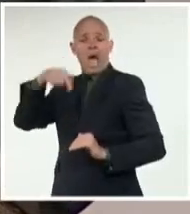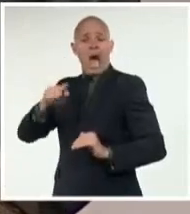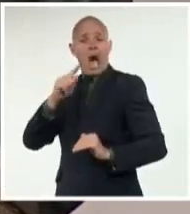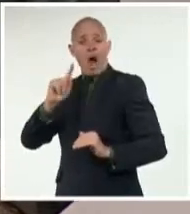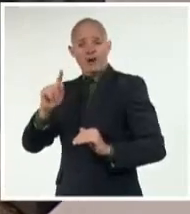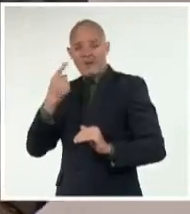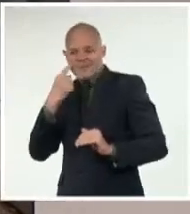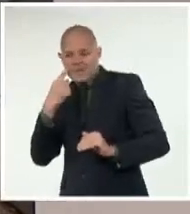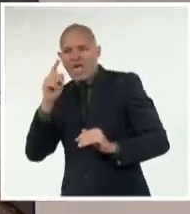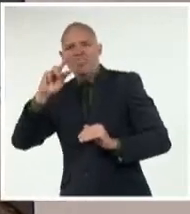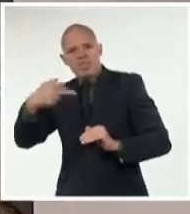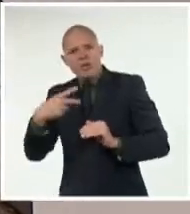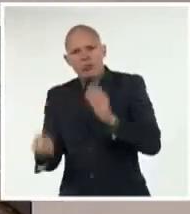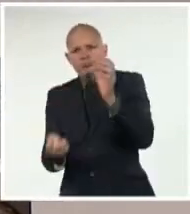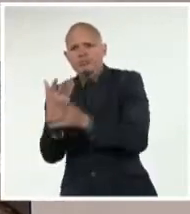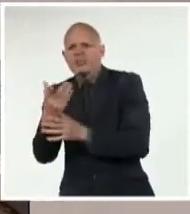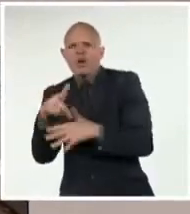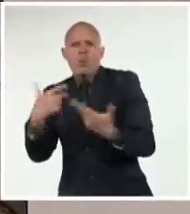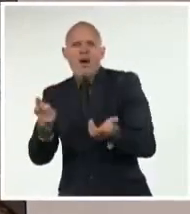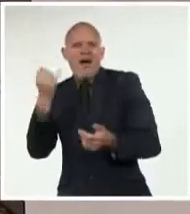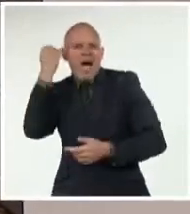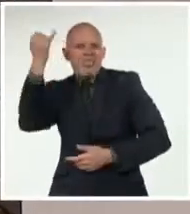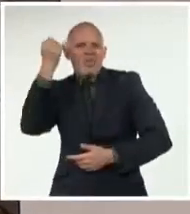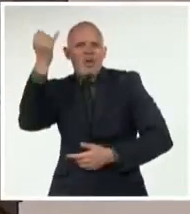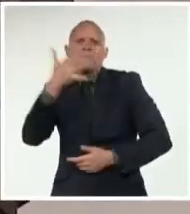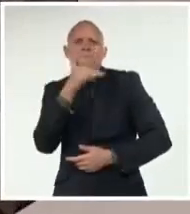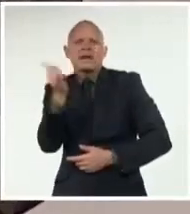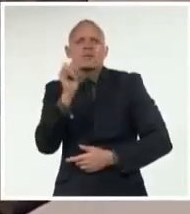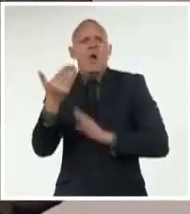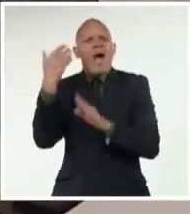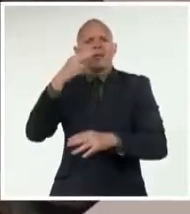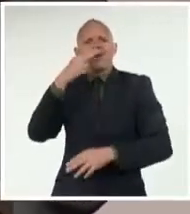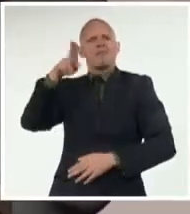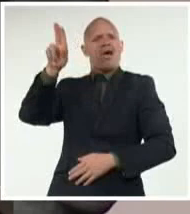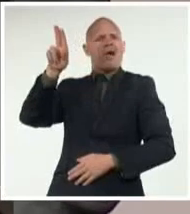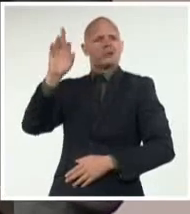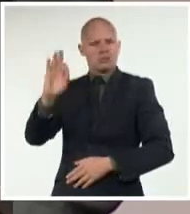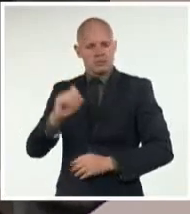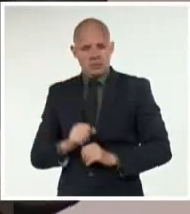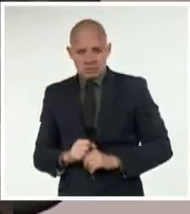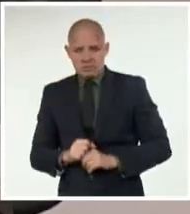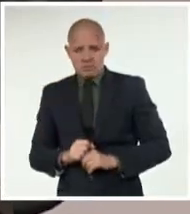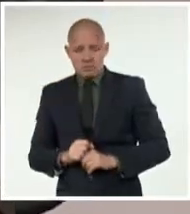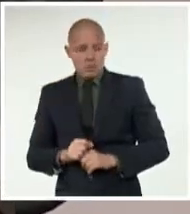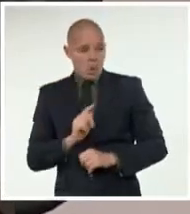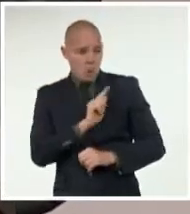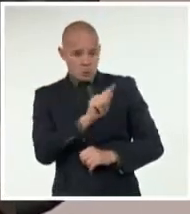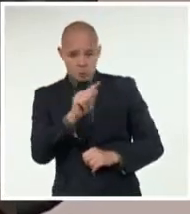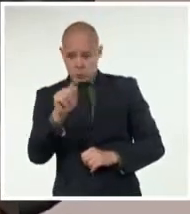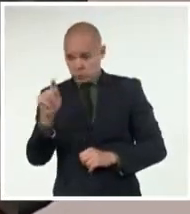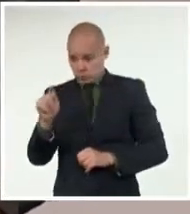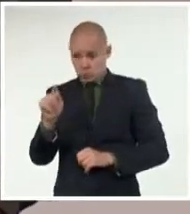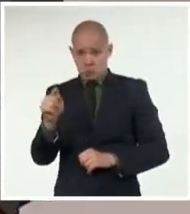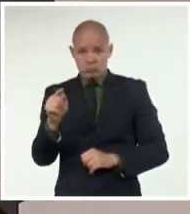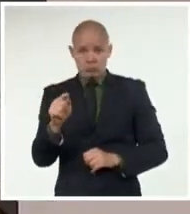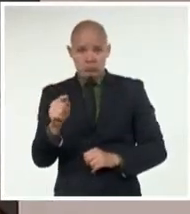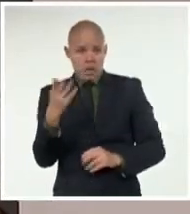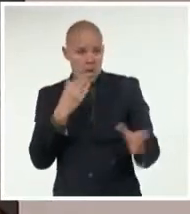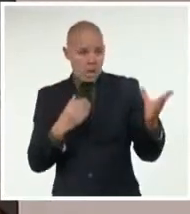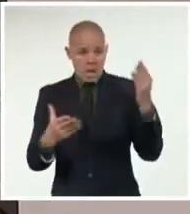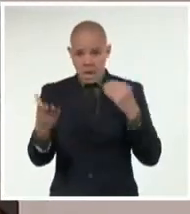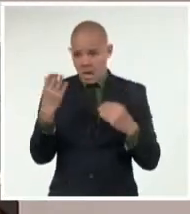Las evaluaciones realizadas por muchos de los partidos presentes confirman que la batalla por la justicia social y el